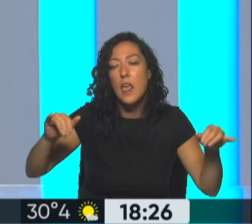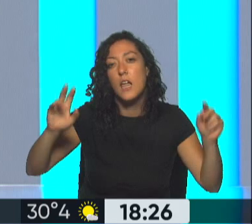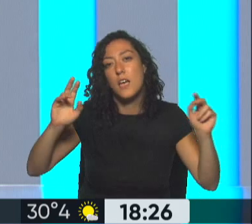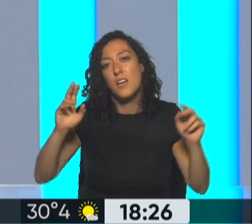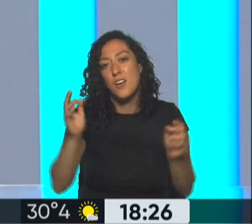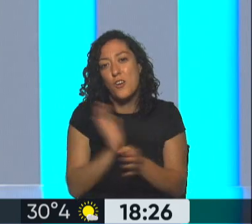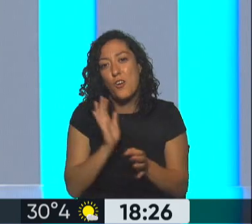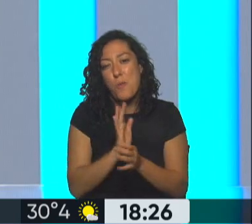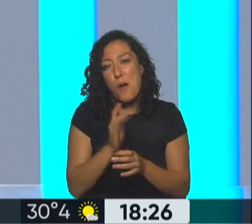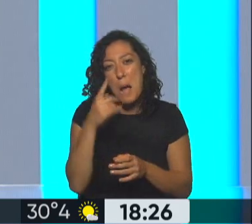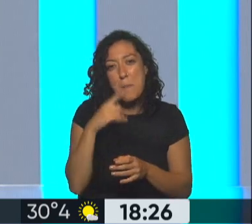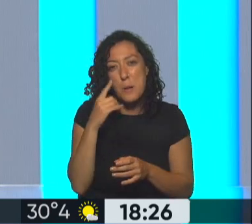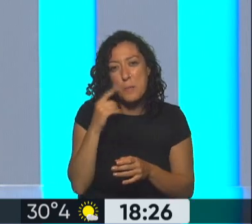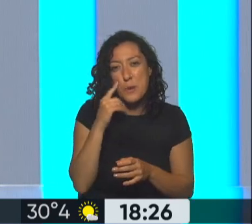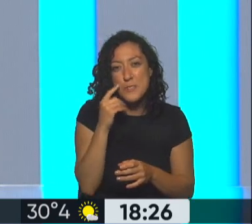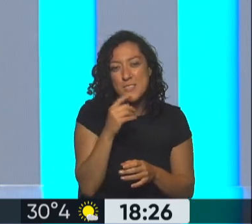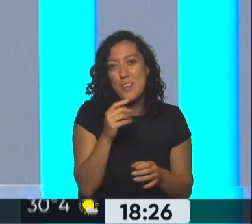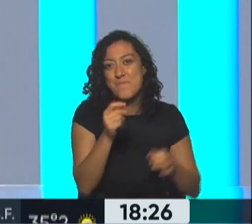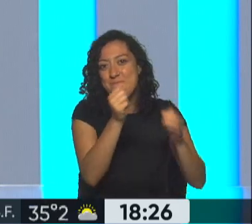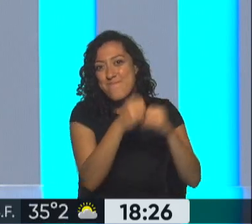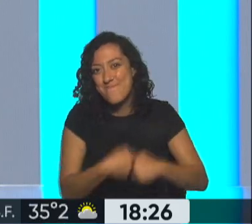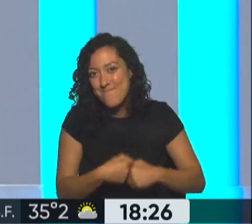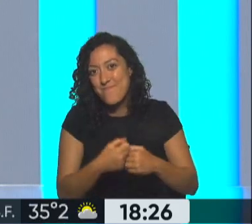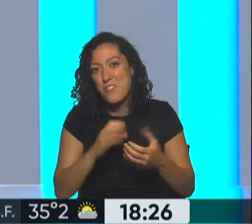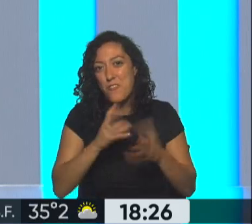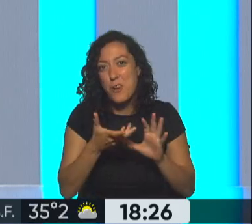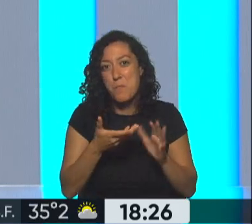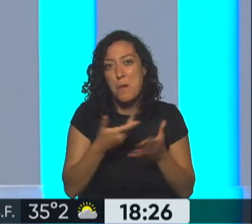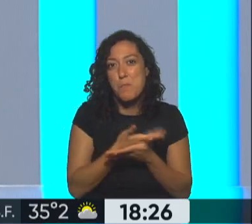hizo fue bajar las cortinas de todas las ventanas que podían permitir ver lo que pasaba allá adentro.